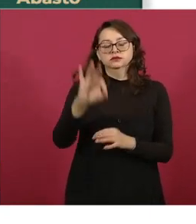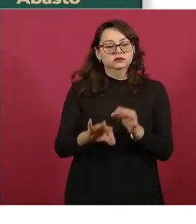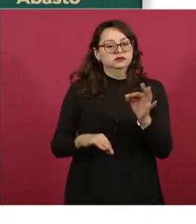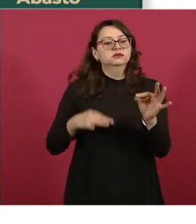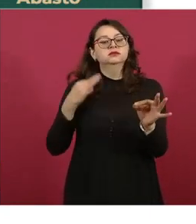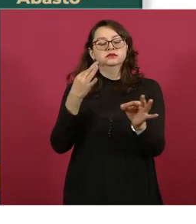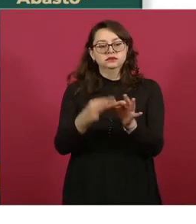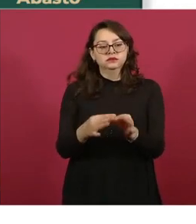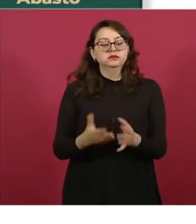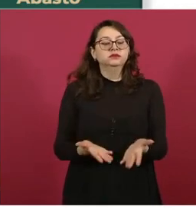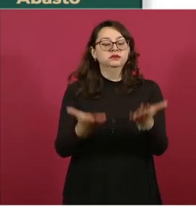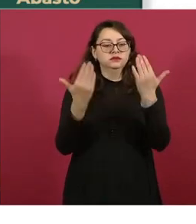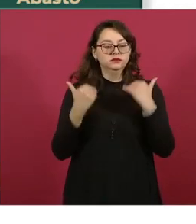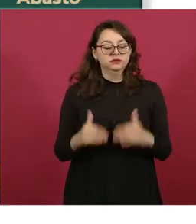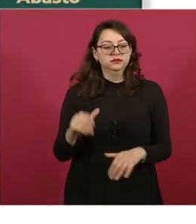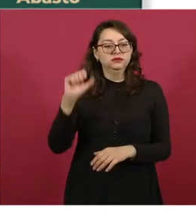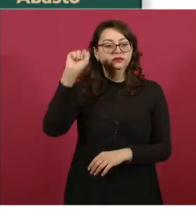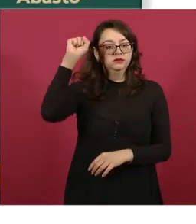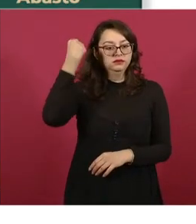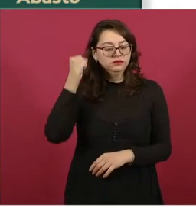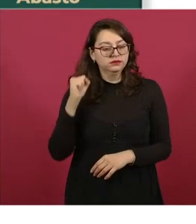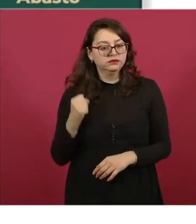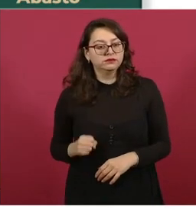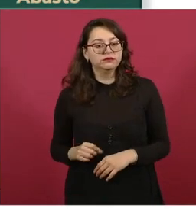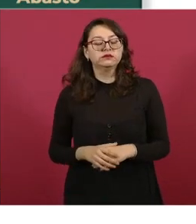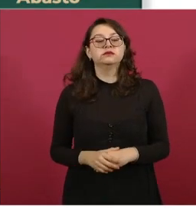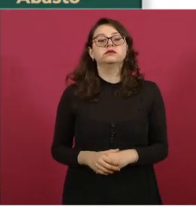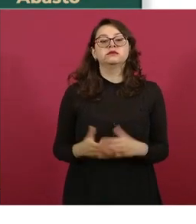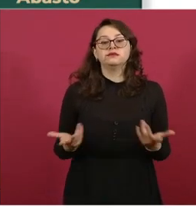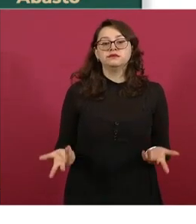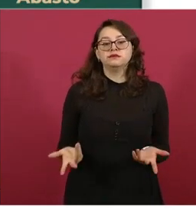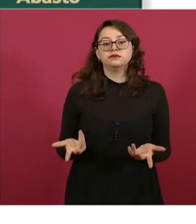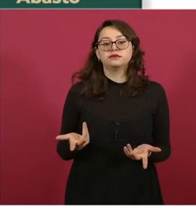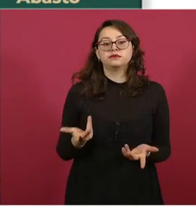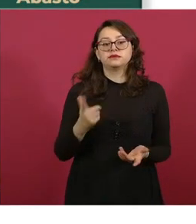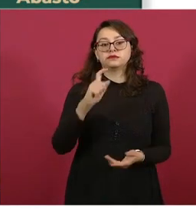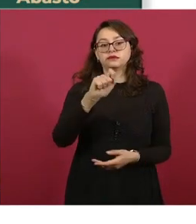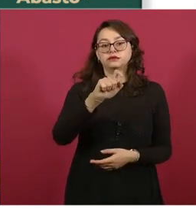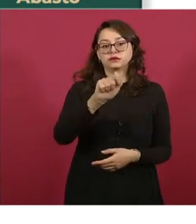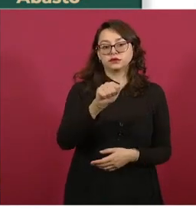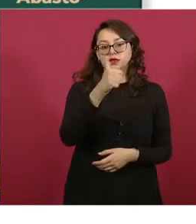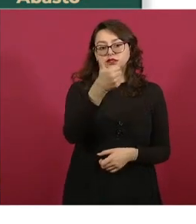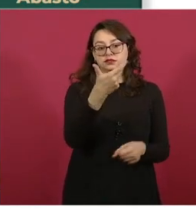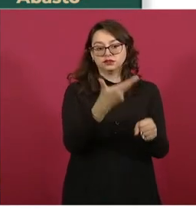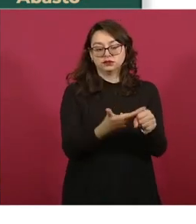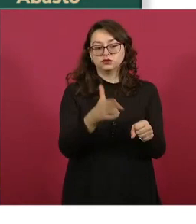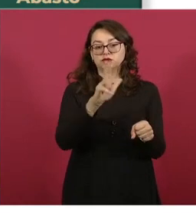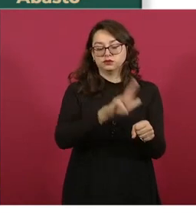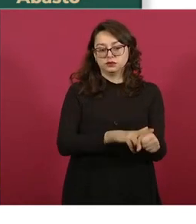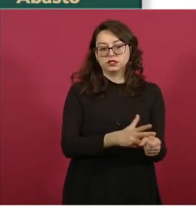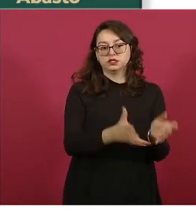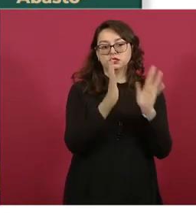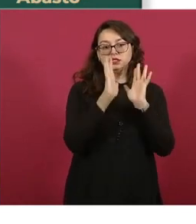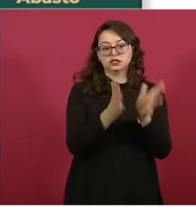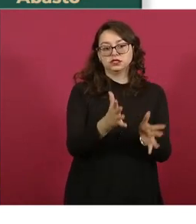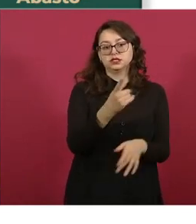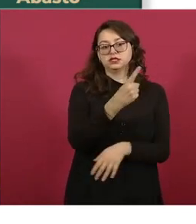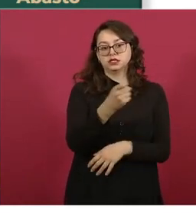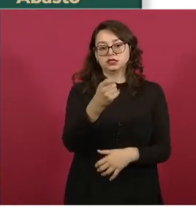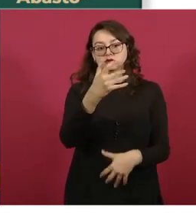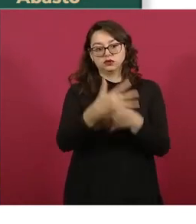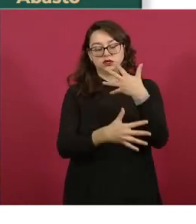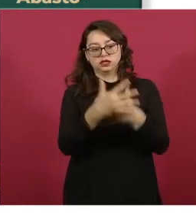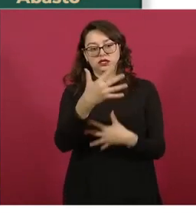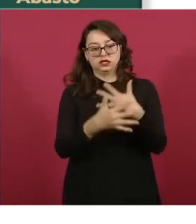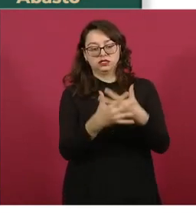Sur. En Sinaloa, el SAI está operando ya en 26 de los 32 hospitales y 115